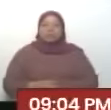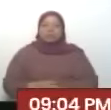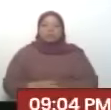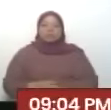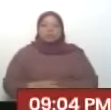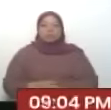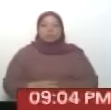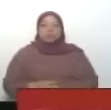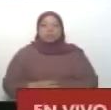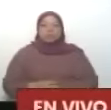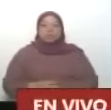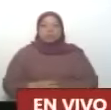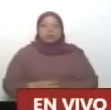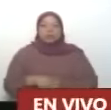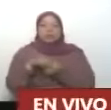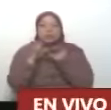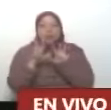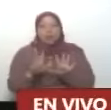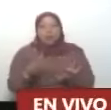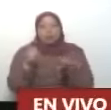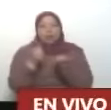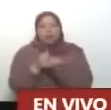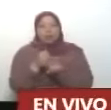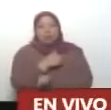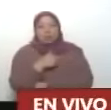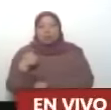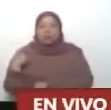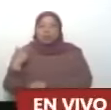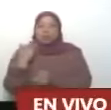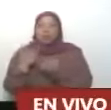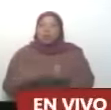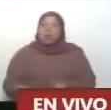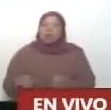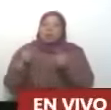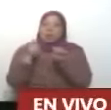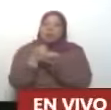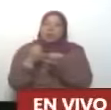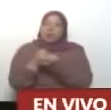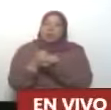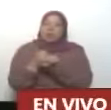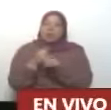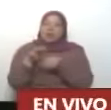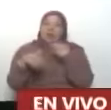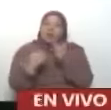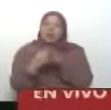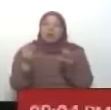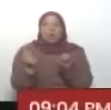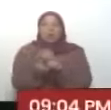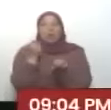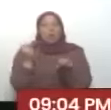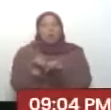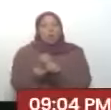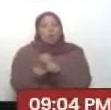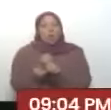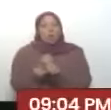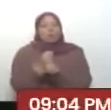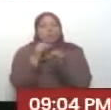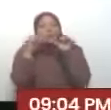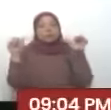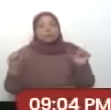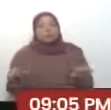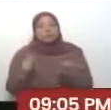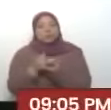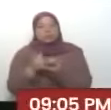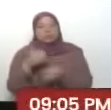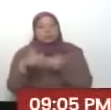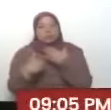presidente, esos 8 comandos centrales nos permitió ir hacia el trabajador, desde la estructura.